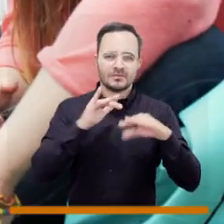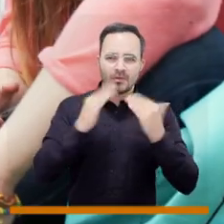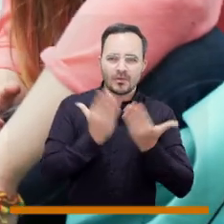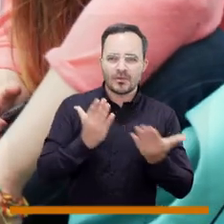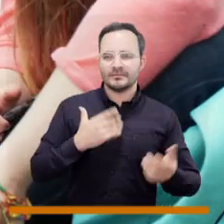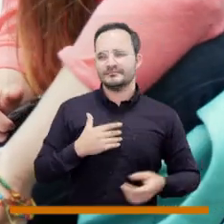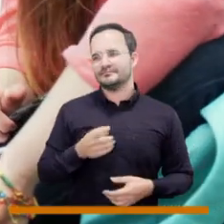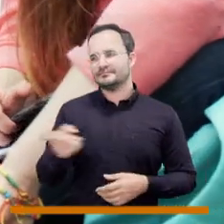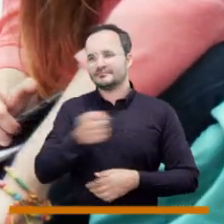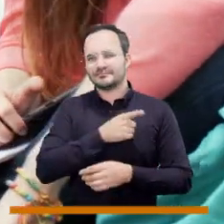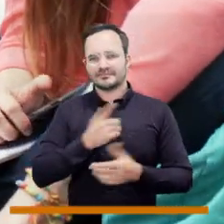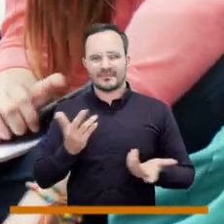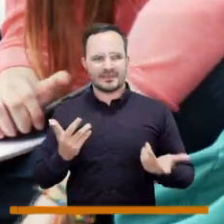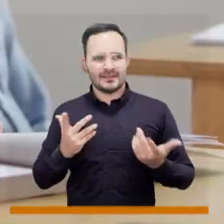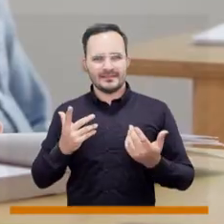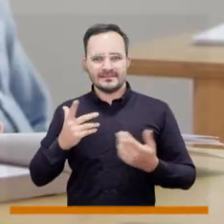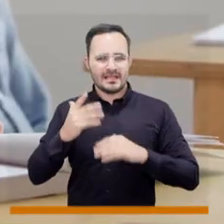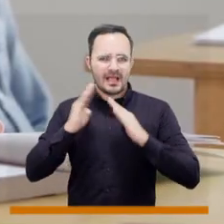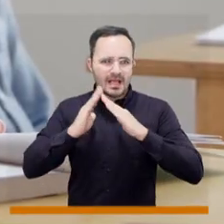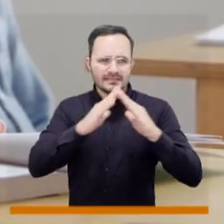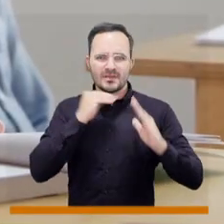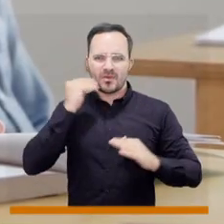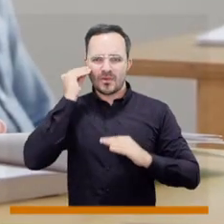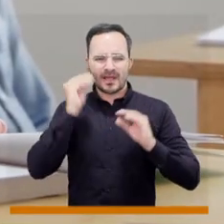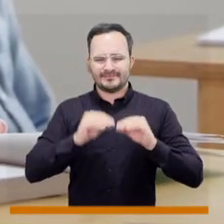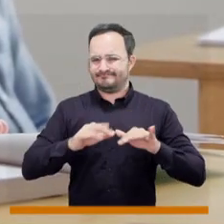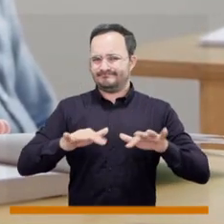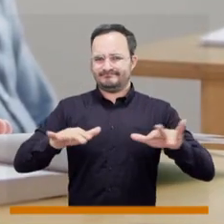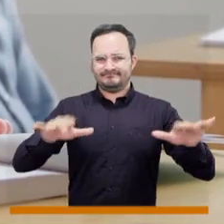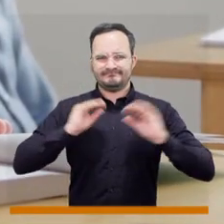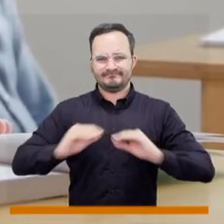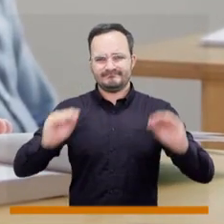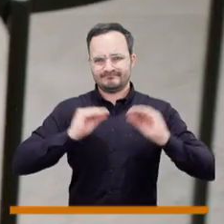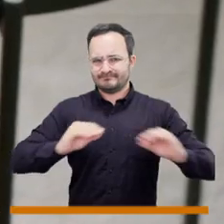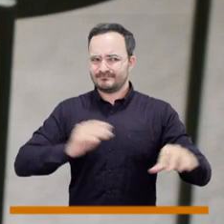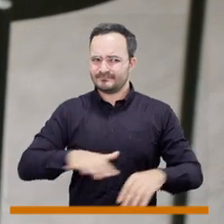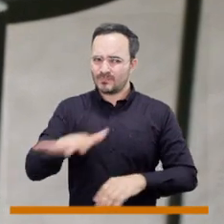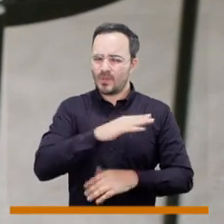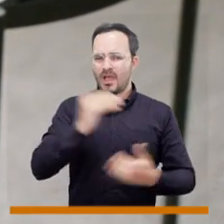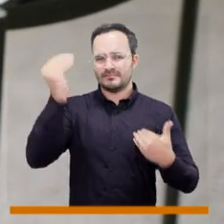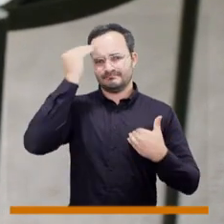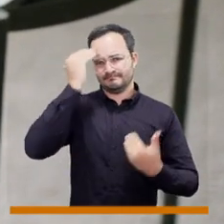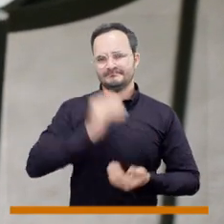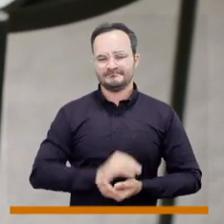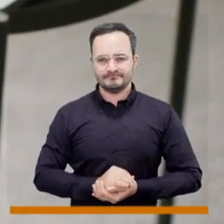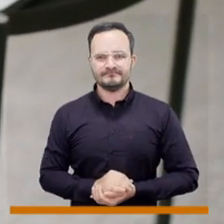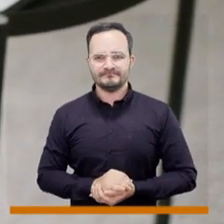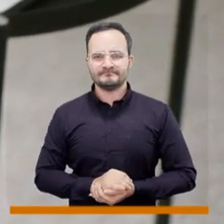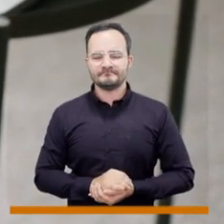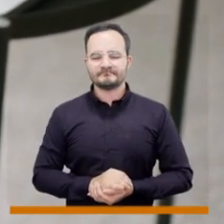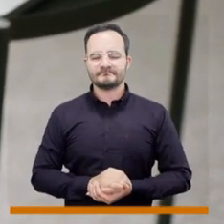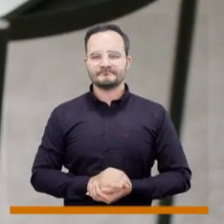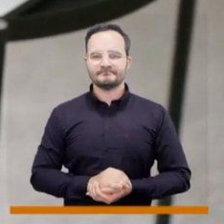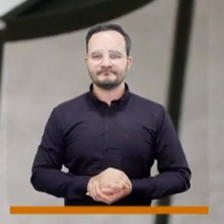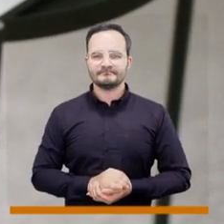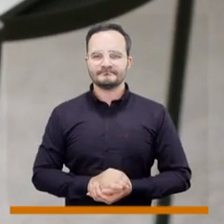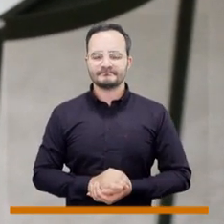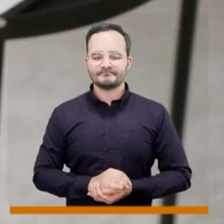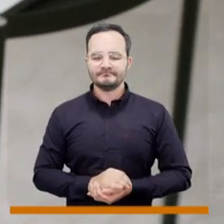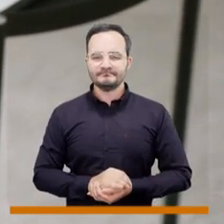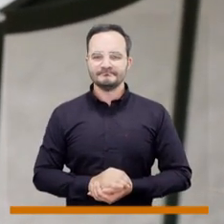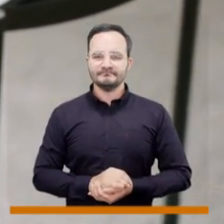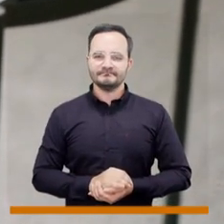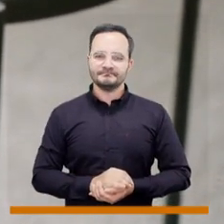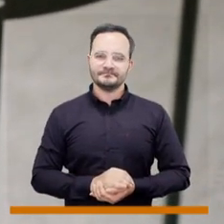en las escuelas, en los colegios, las instituciones educativas, en las casas, sobre esta problemática. Concejal,